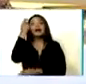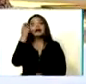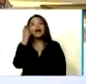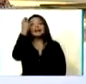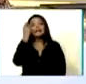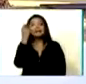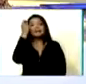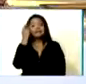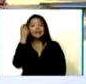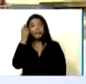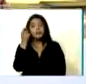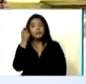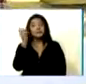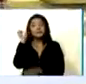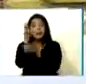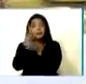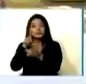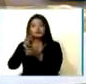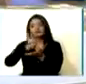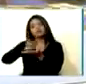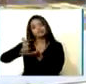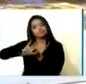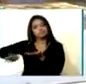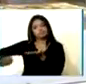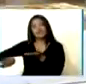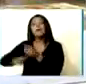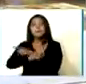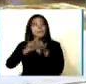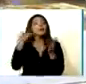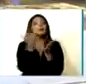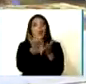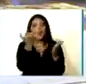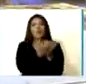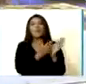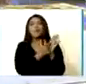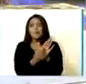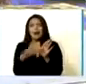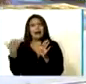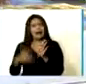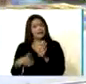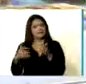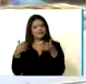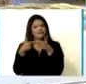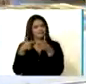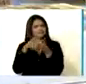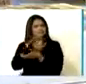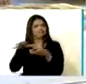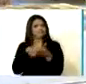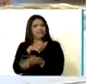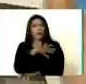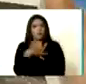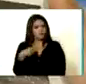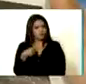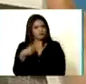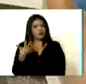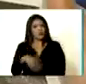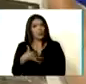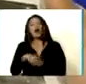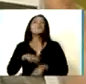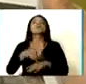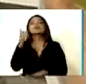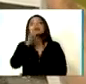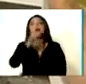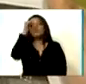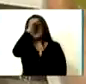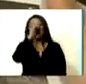pregunta del día y obviamente se comprobó que hay muchísima división dentro de la Mesa de la Unidad Democrática, tomando en cuenta, Merlin, que el fin de semana